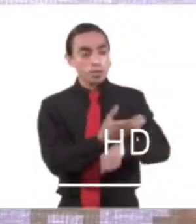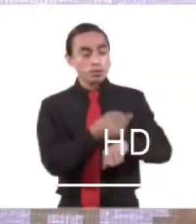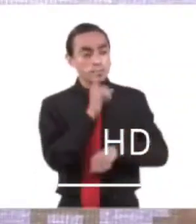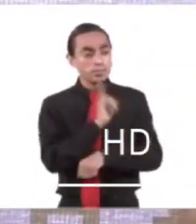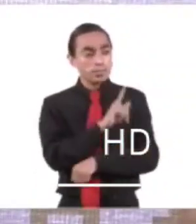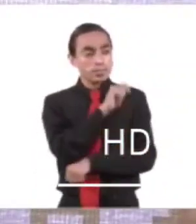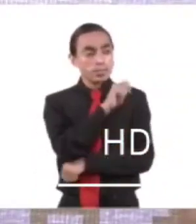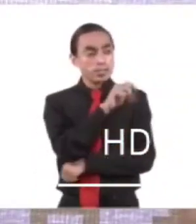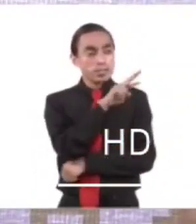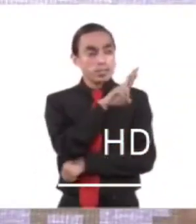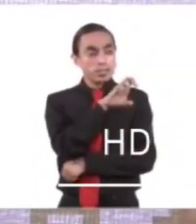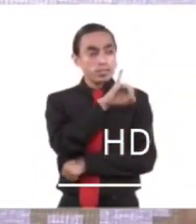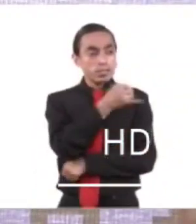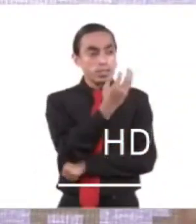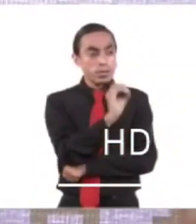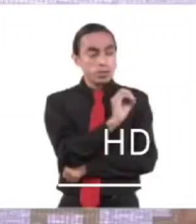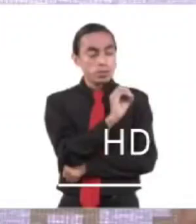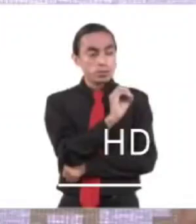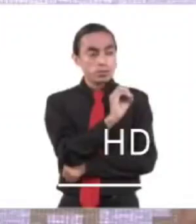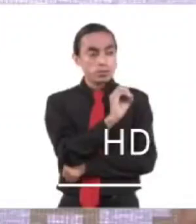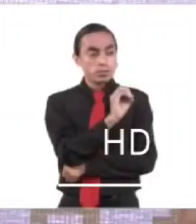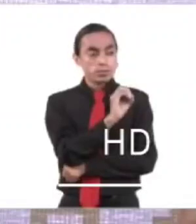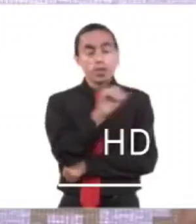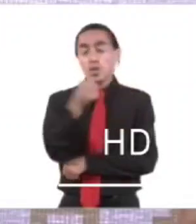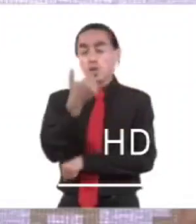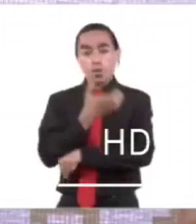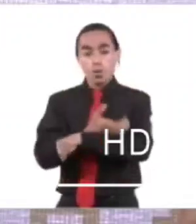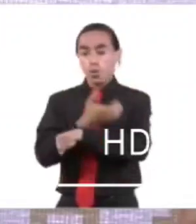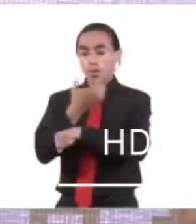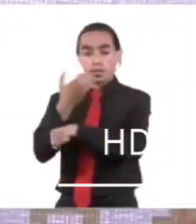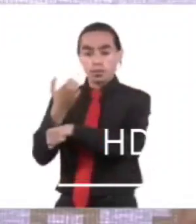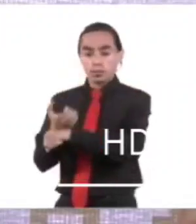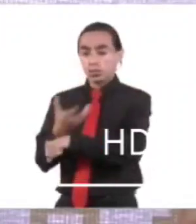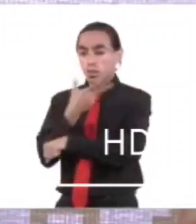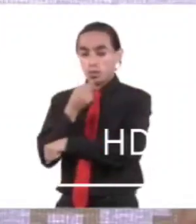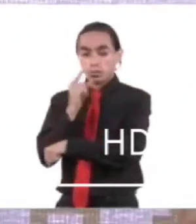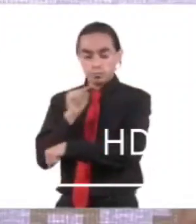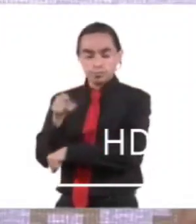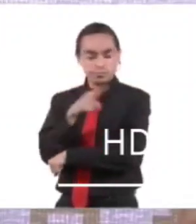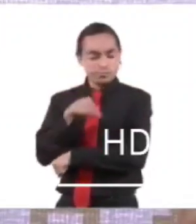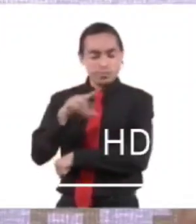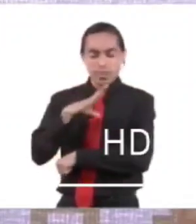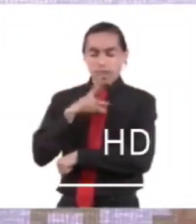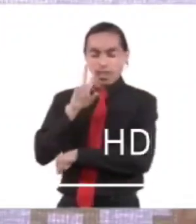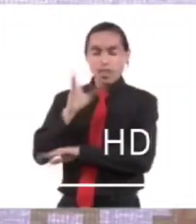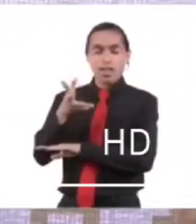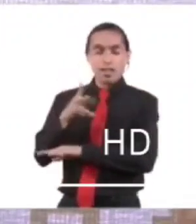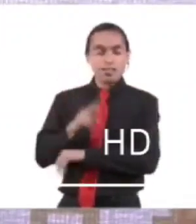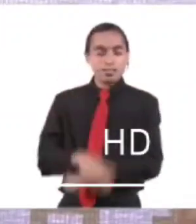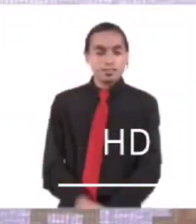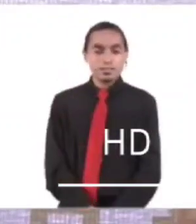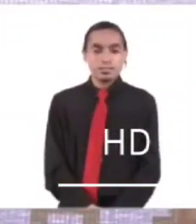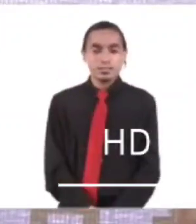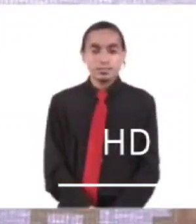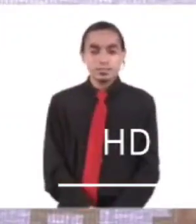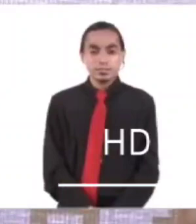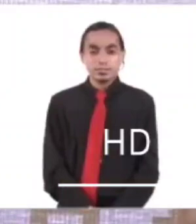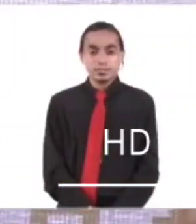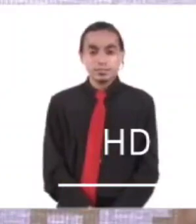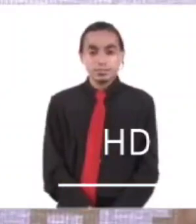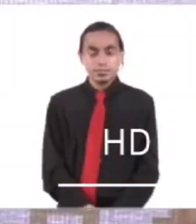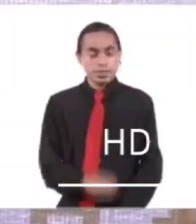compañeras Trejo Casarreal y andan otros compañeras y compañeros que vi. Aquí